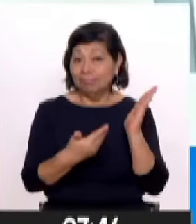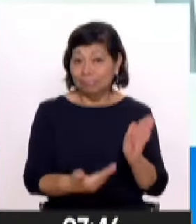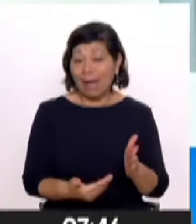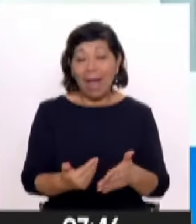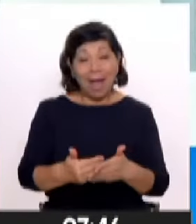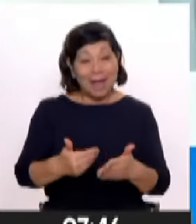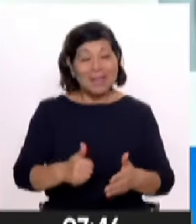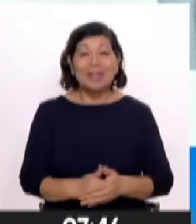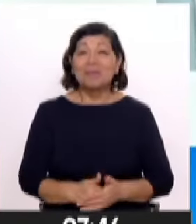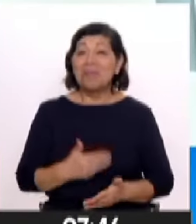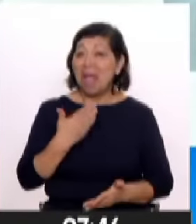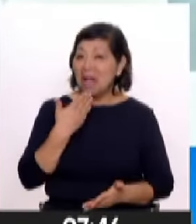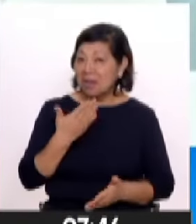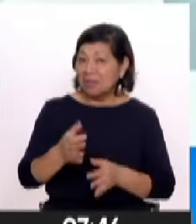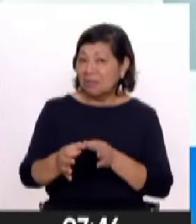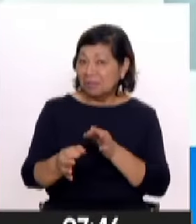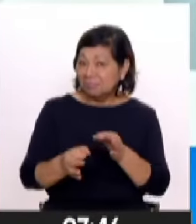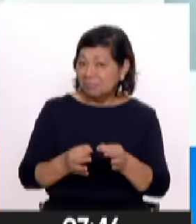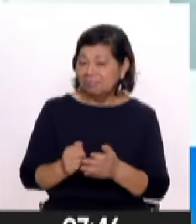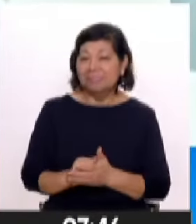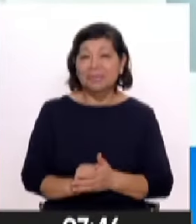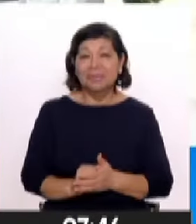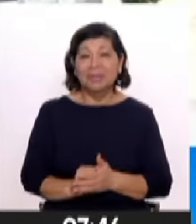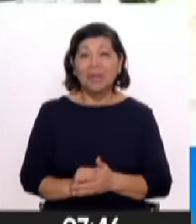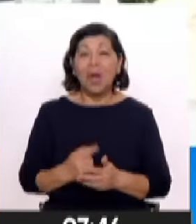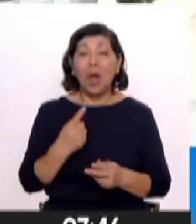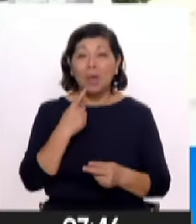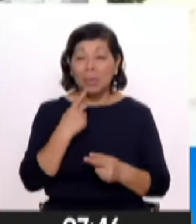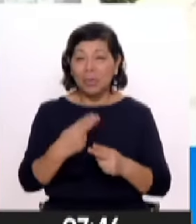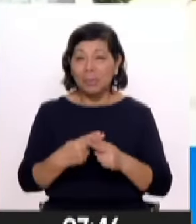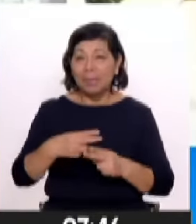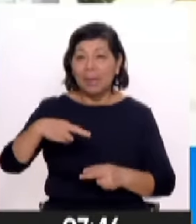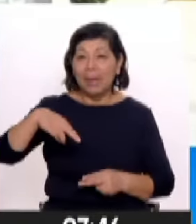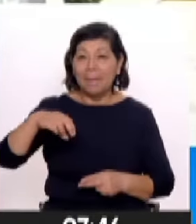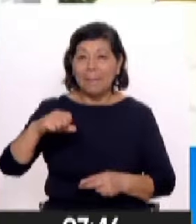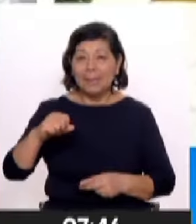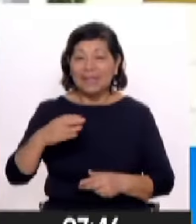anteriormente. Muy amable por haber estado con nosotros, señor Mesía. Gracias a usted.